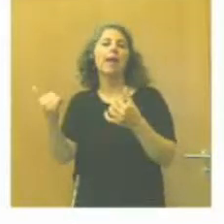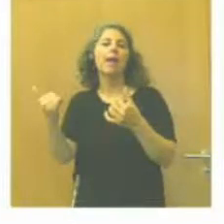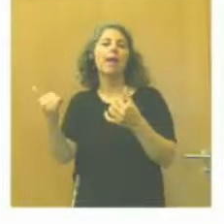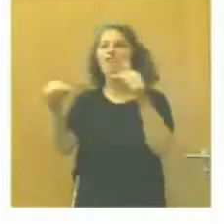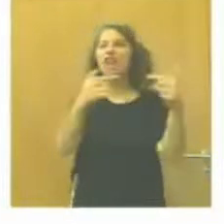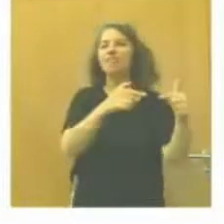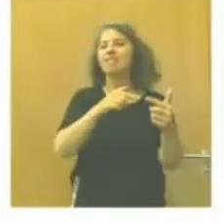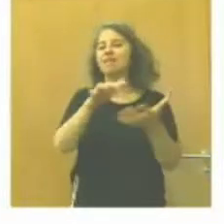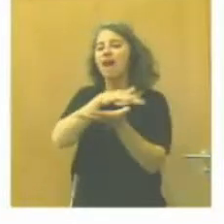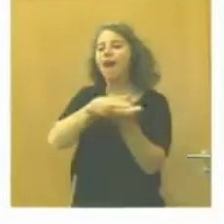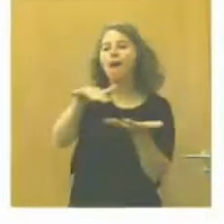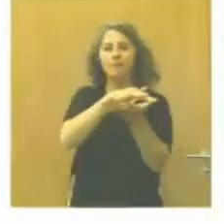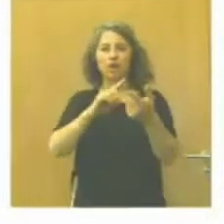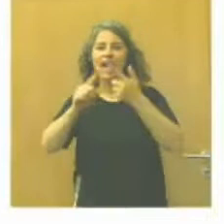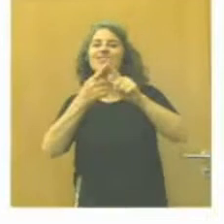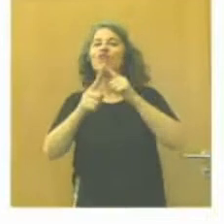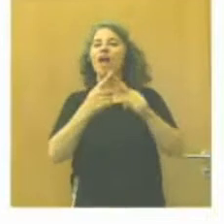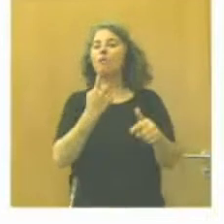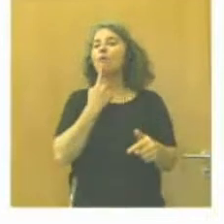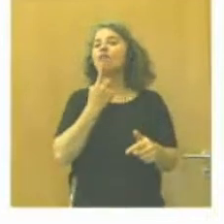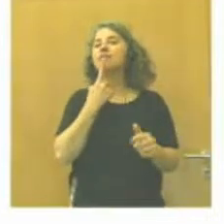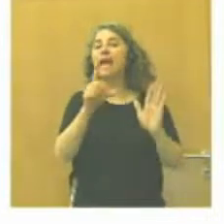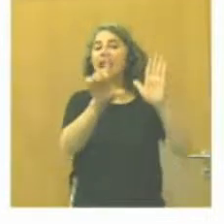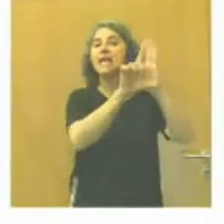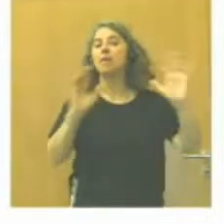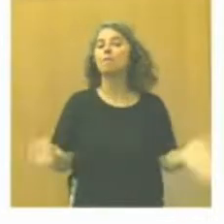ámbitos relacionados a las políticas y leyes de